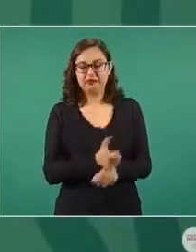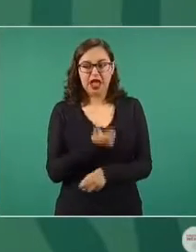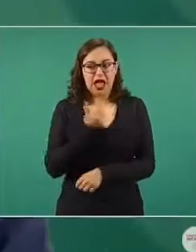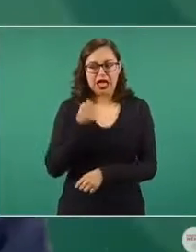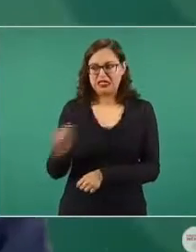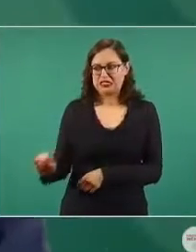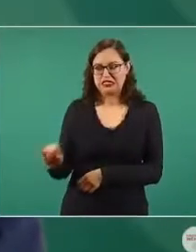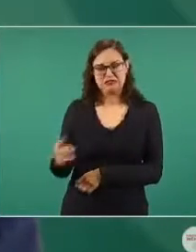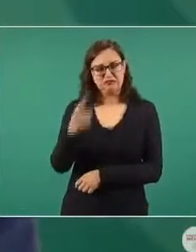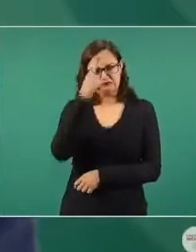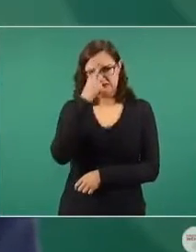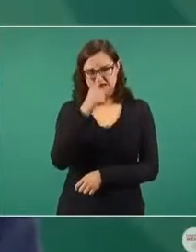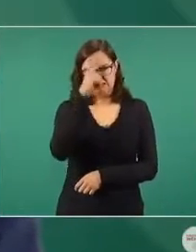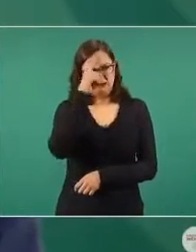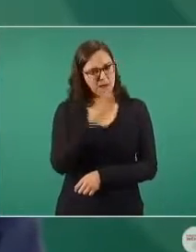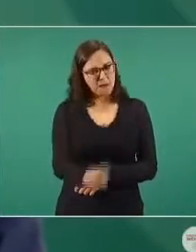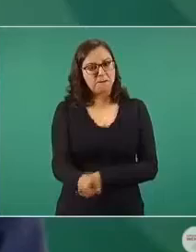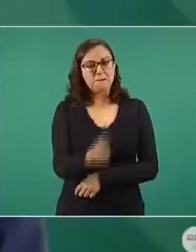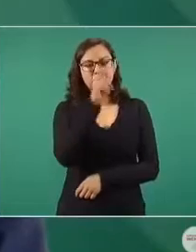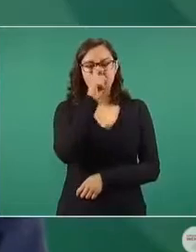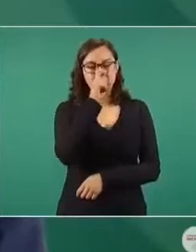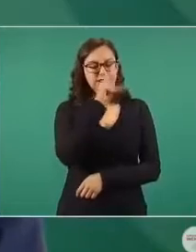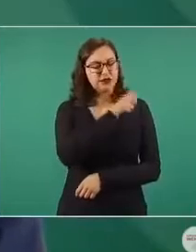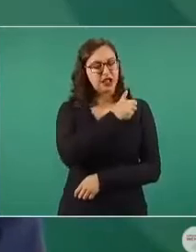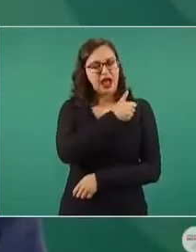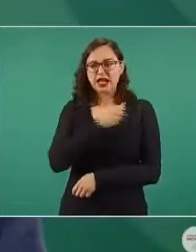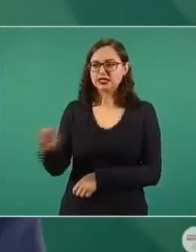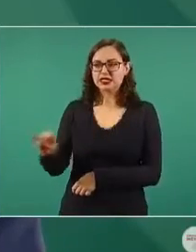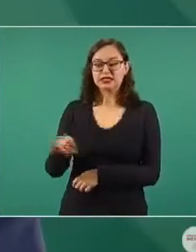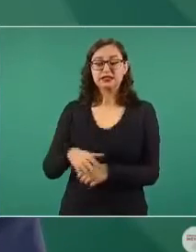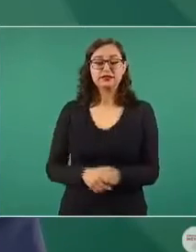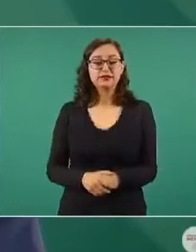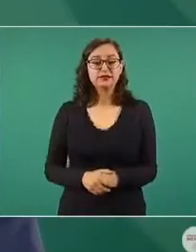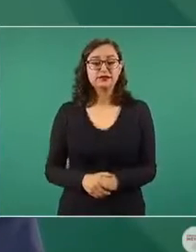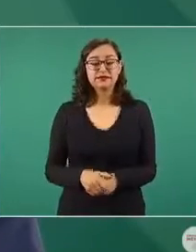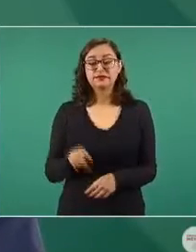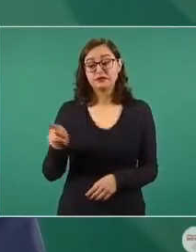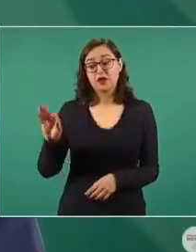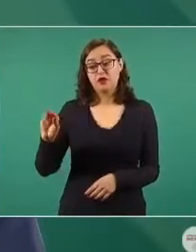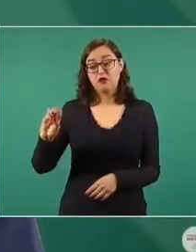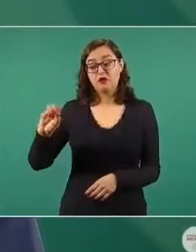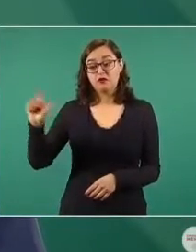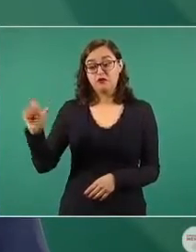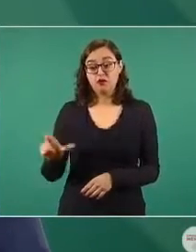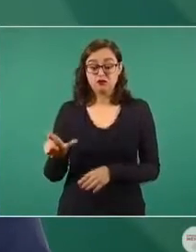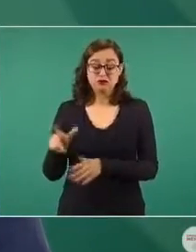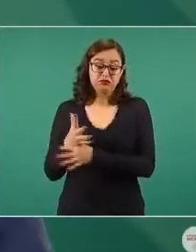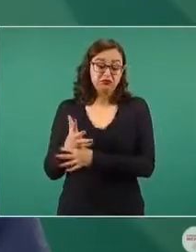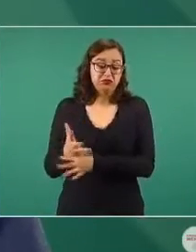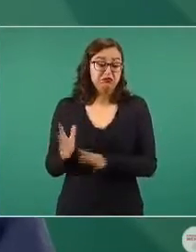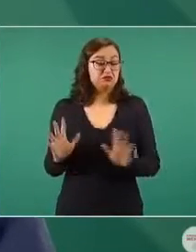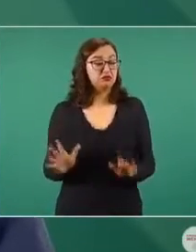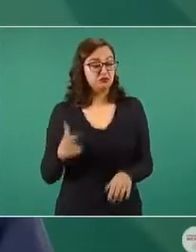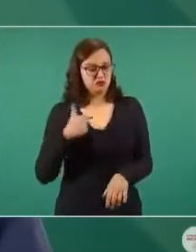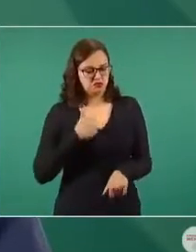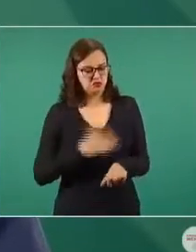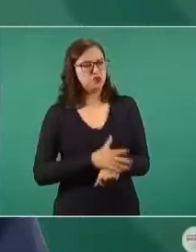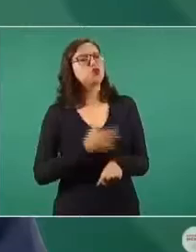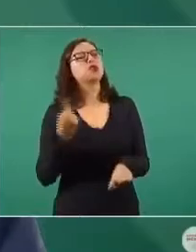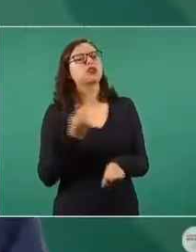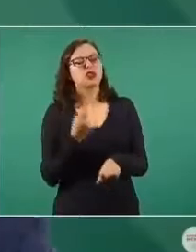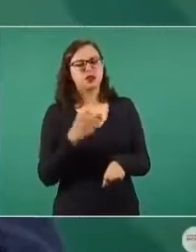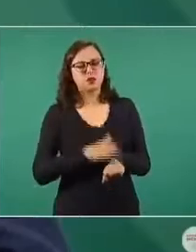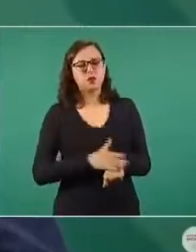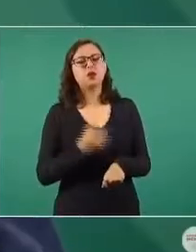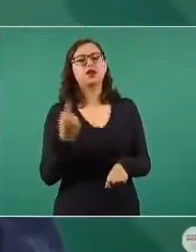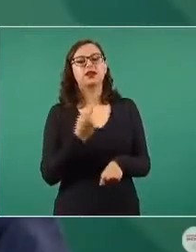Y ahí sí que, como diría el mismo presidente Fox, ¿y yo por qué? ¿Qué tengo yo que ver para